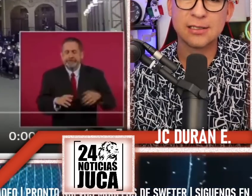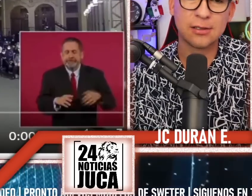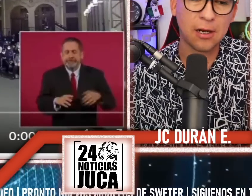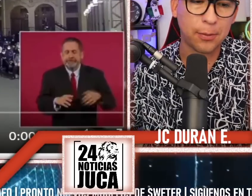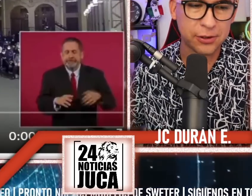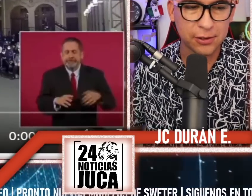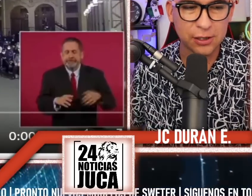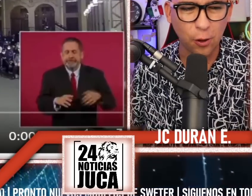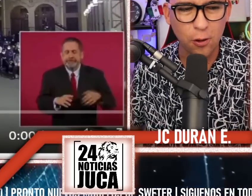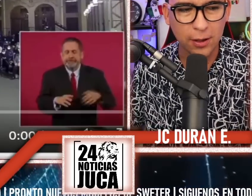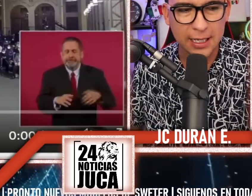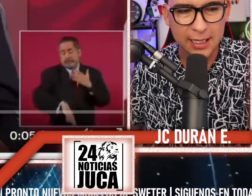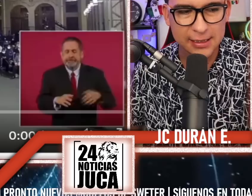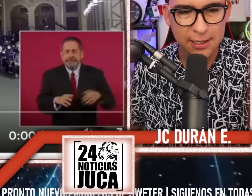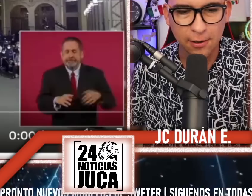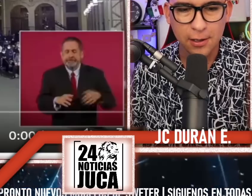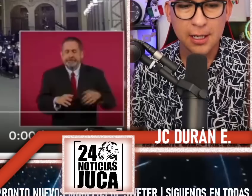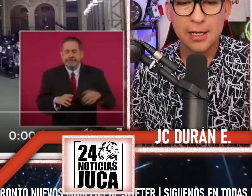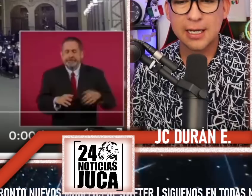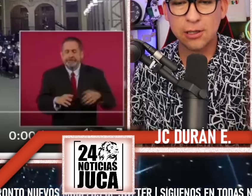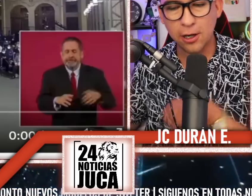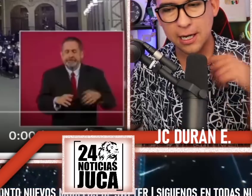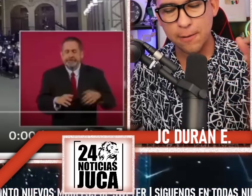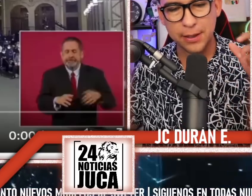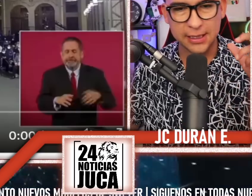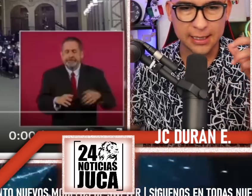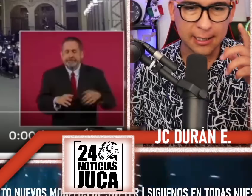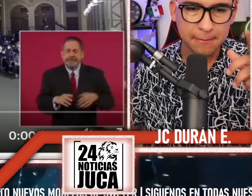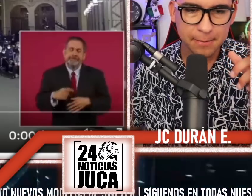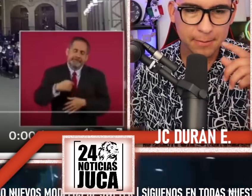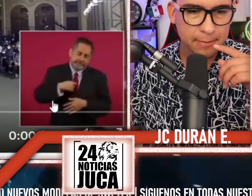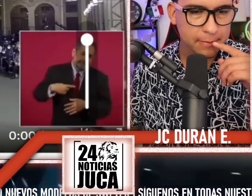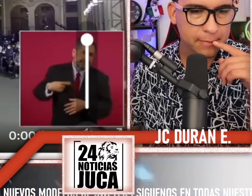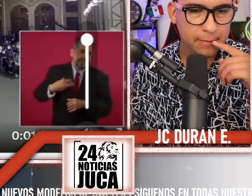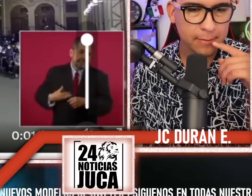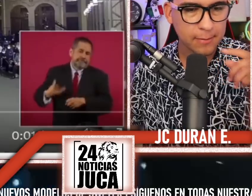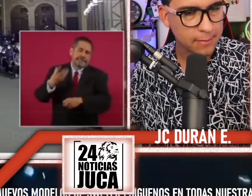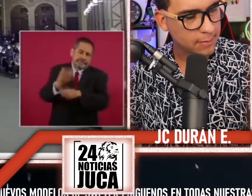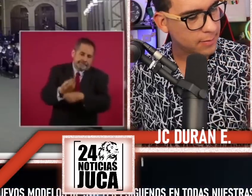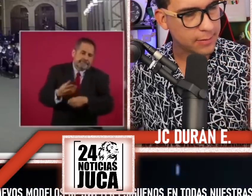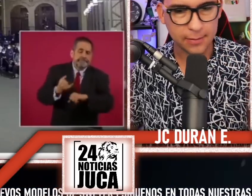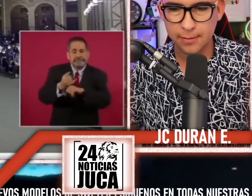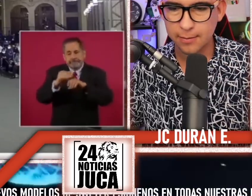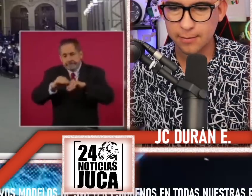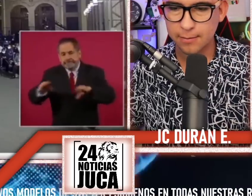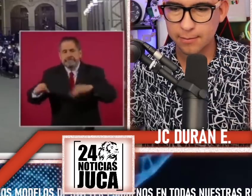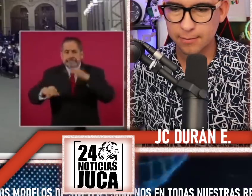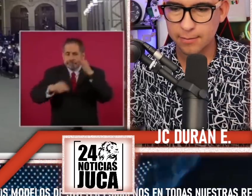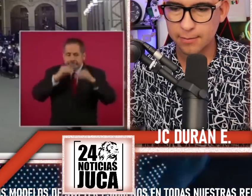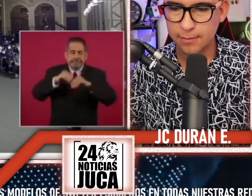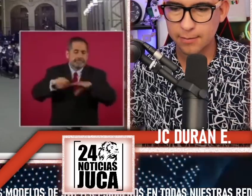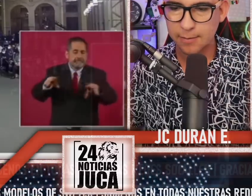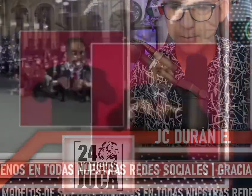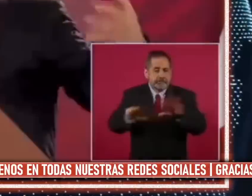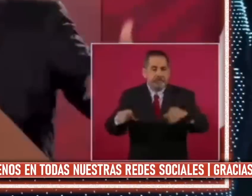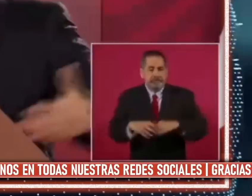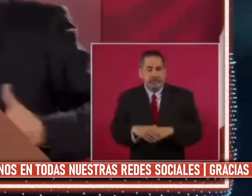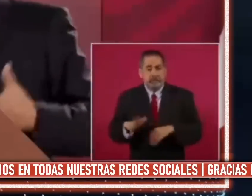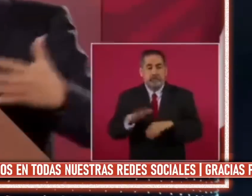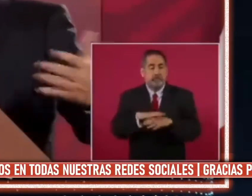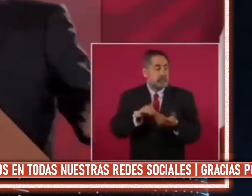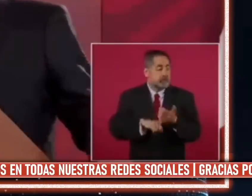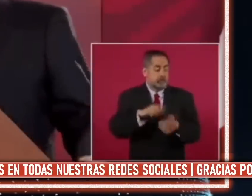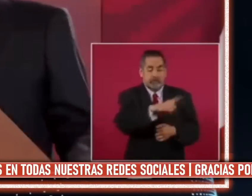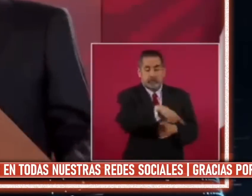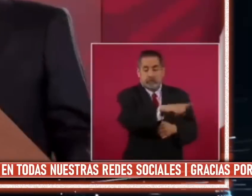de estos de la oposición, de todo lo que dice, ¿no? Eso es lo que dijo el presidente. Porque tienen campañas en